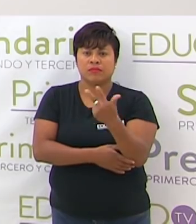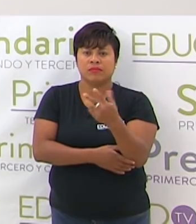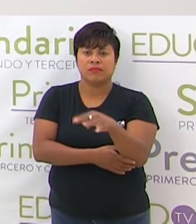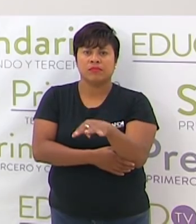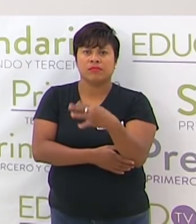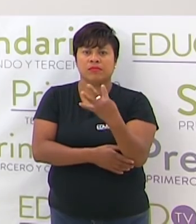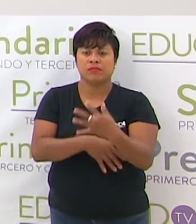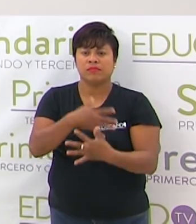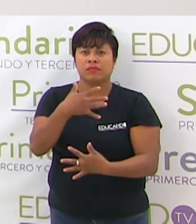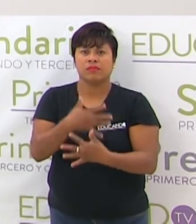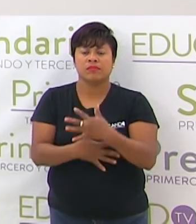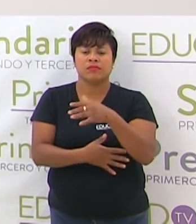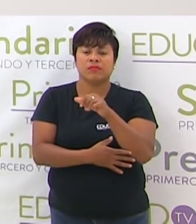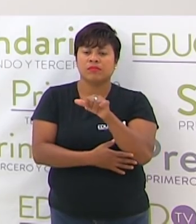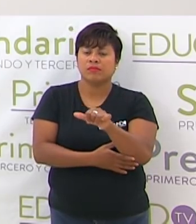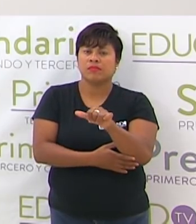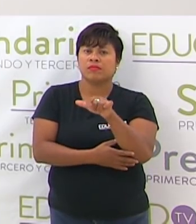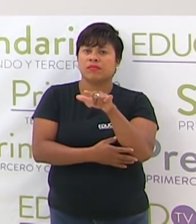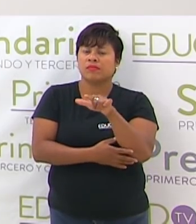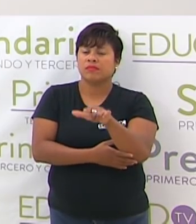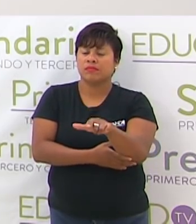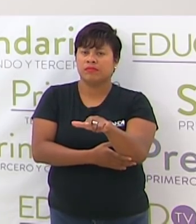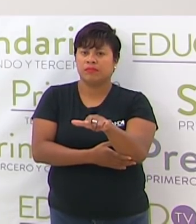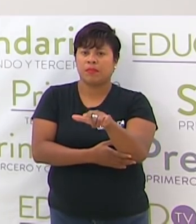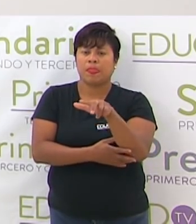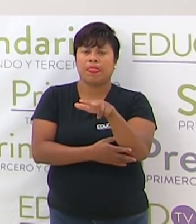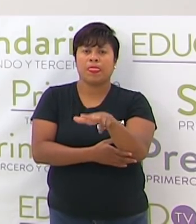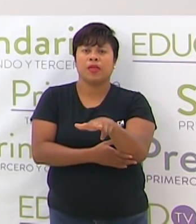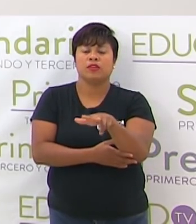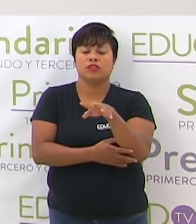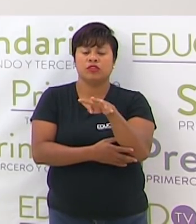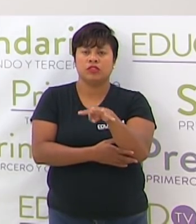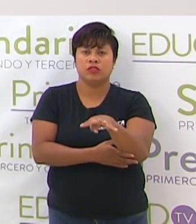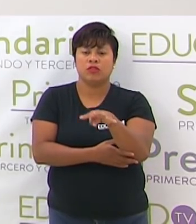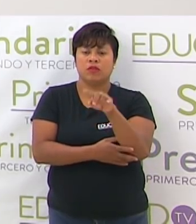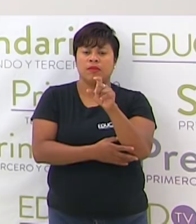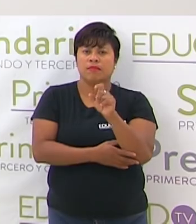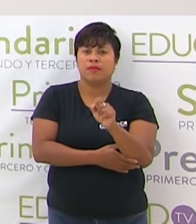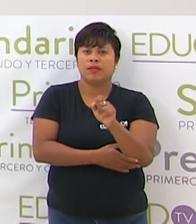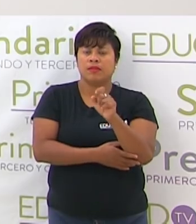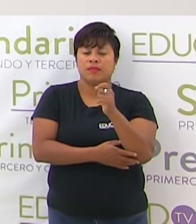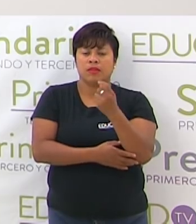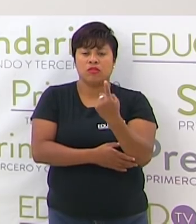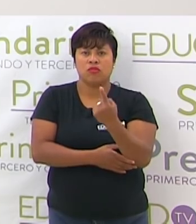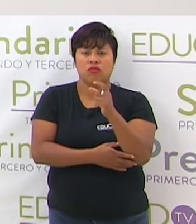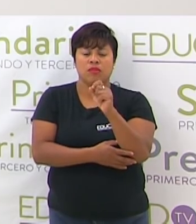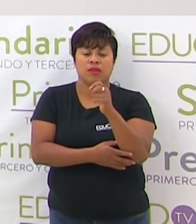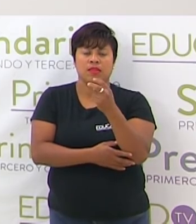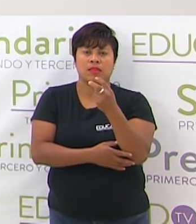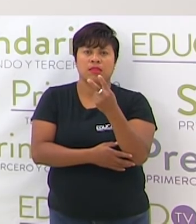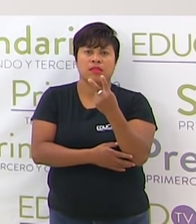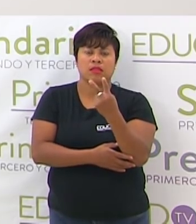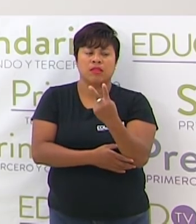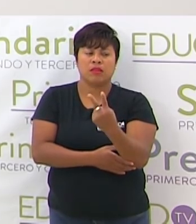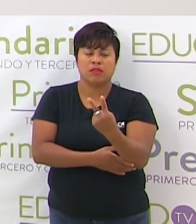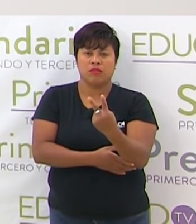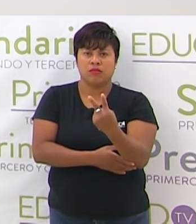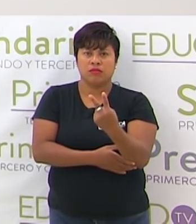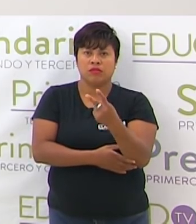11, 12, 13, 14, 15, 16, 17, 18, 19, 20,